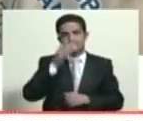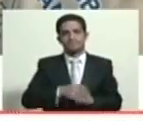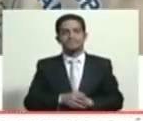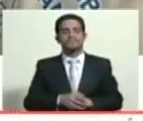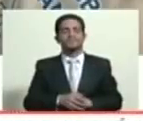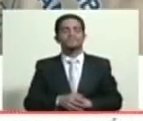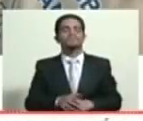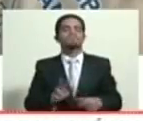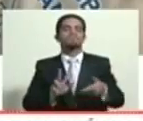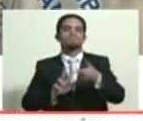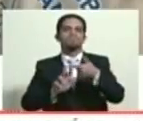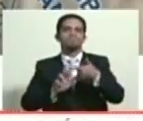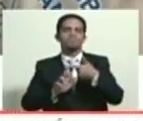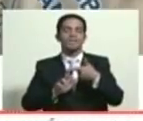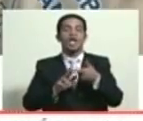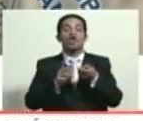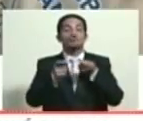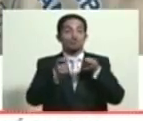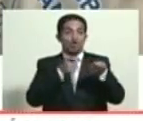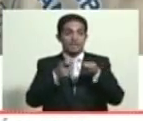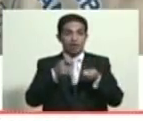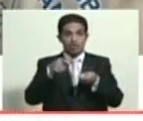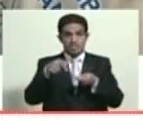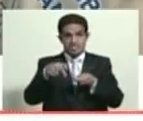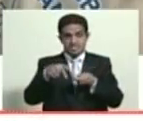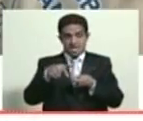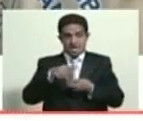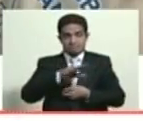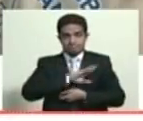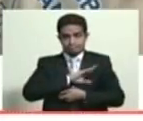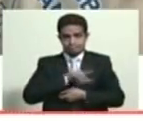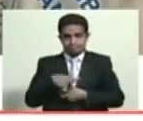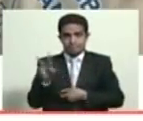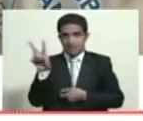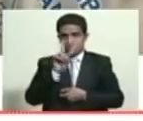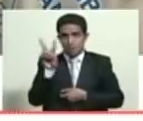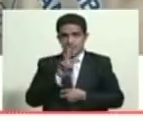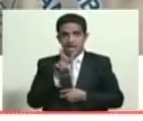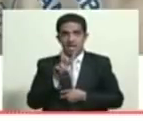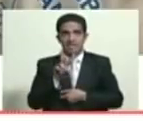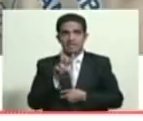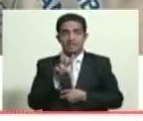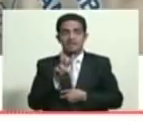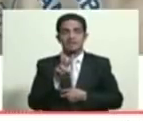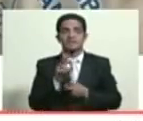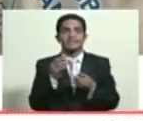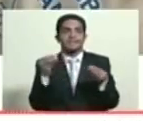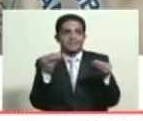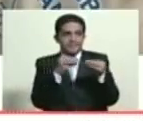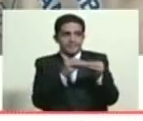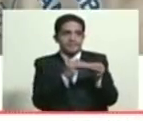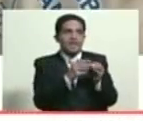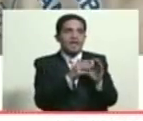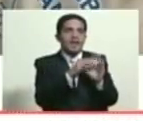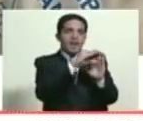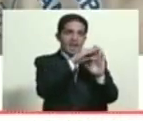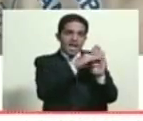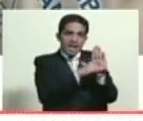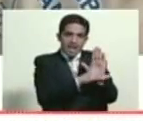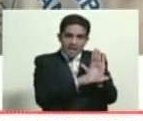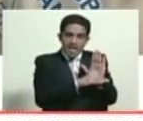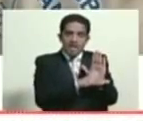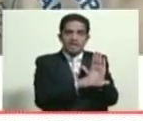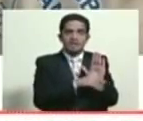Considerando que la Contraloría General de la República, resguardando las garantías jurídicas y el debido